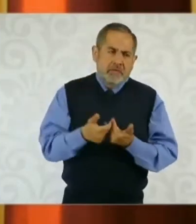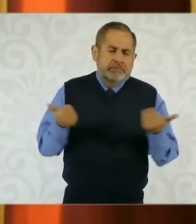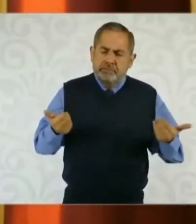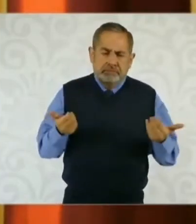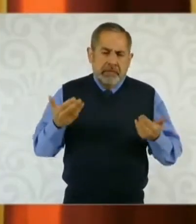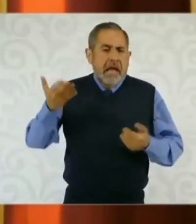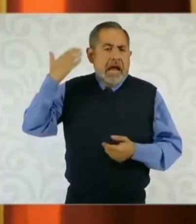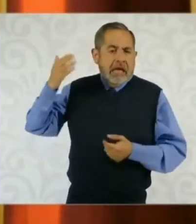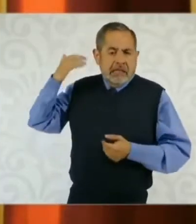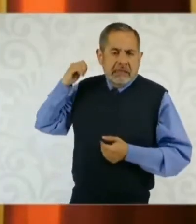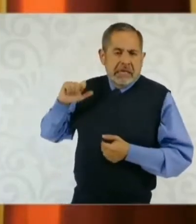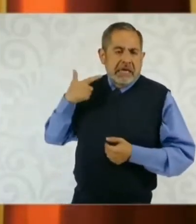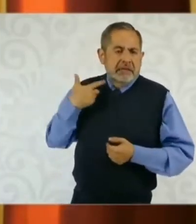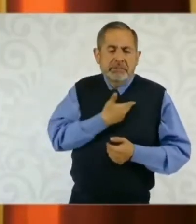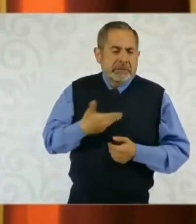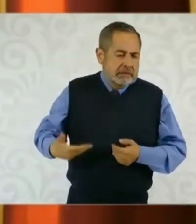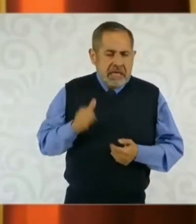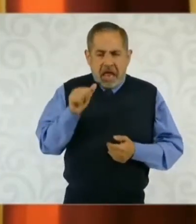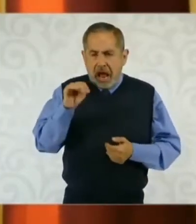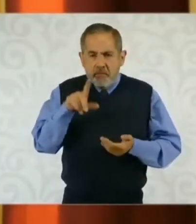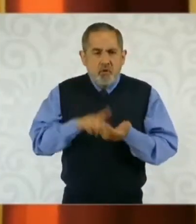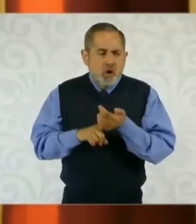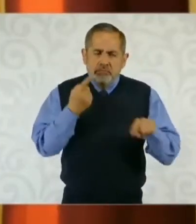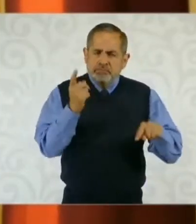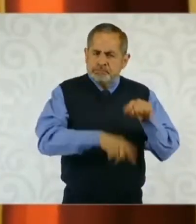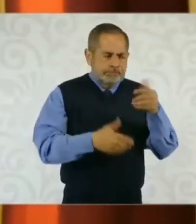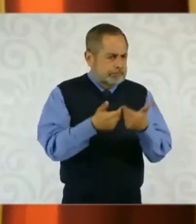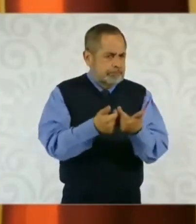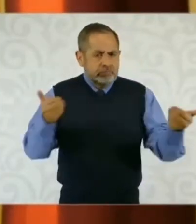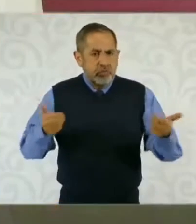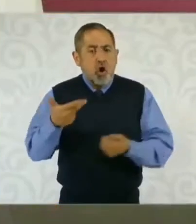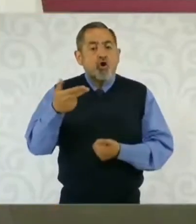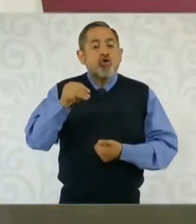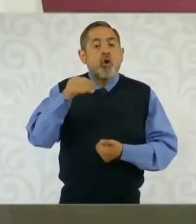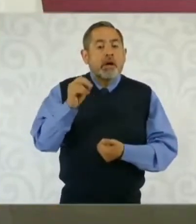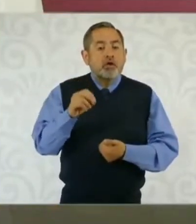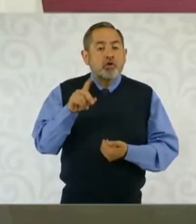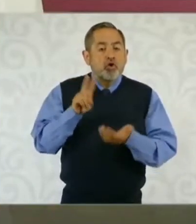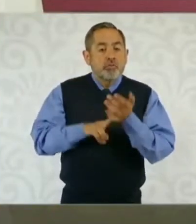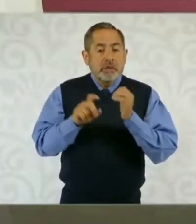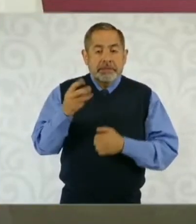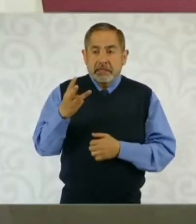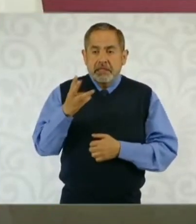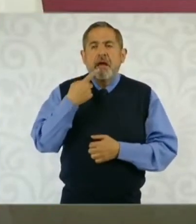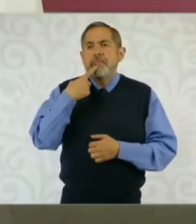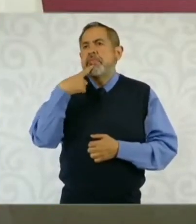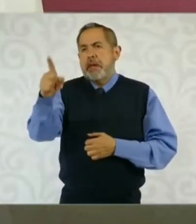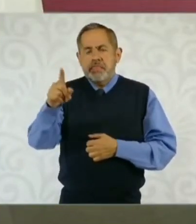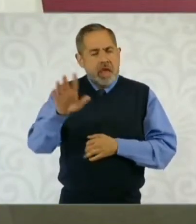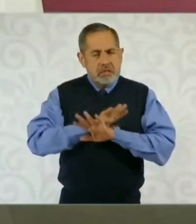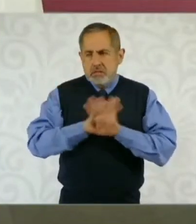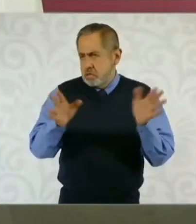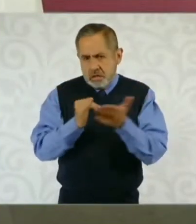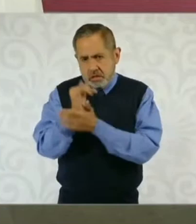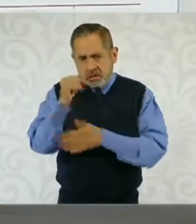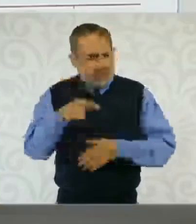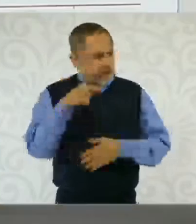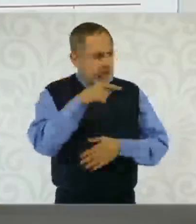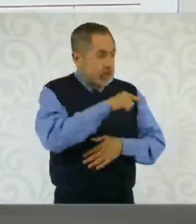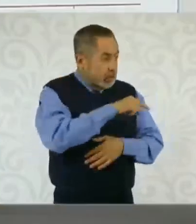pasada. Ya desde el 8 de mayo del 2023 se presentó una demanda para recuperar